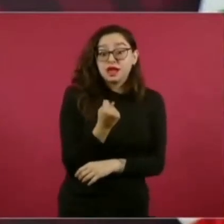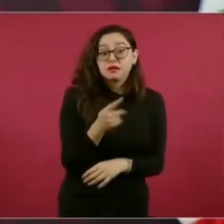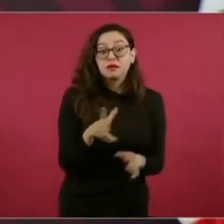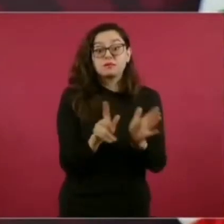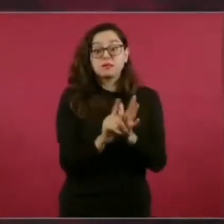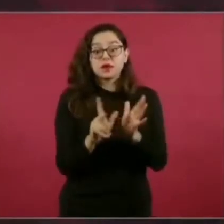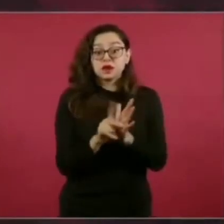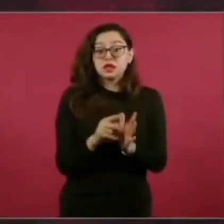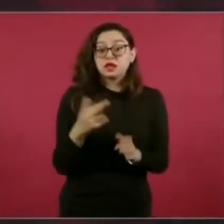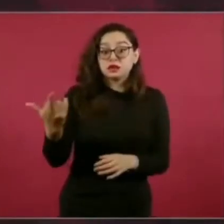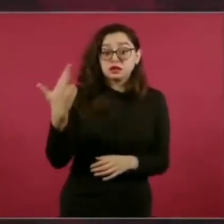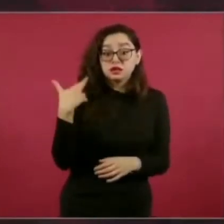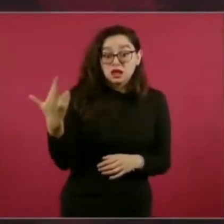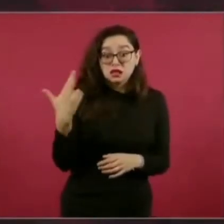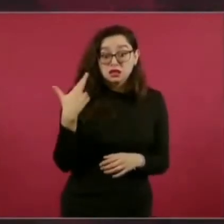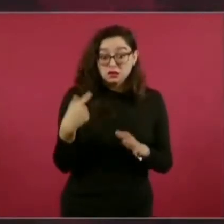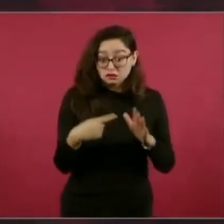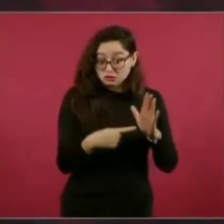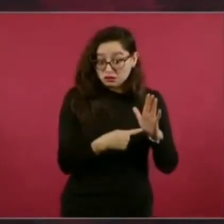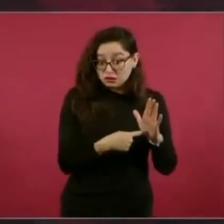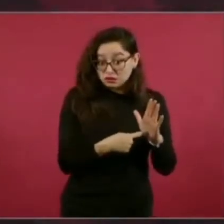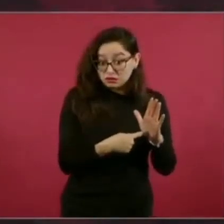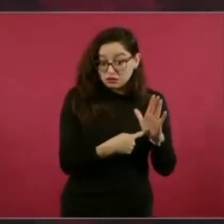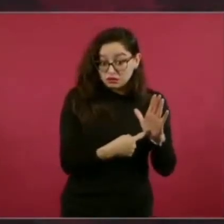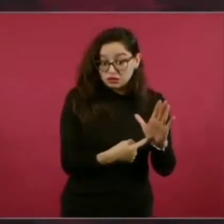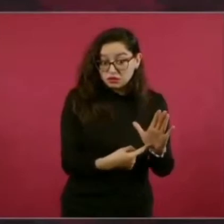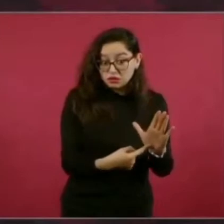a diferencia de ahora,